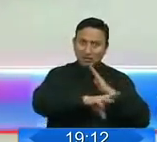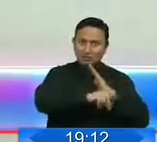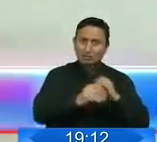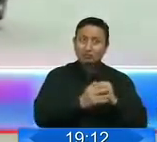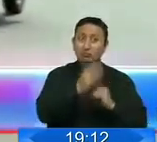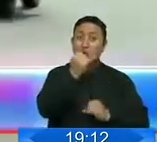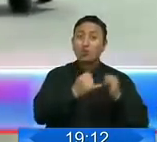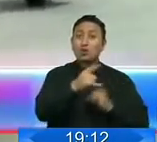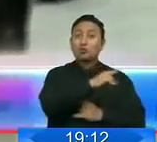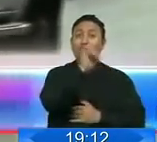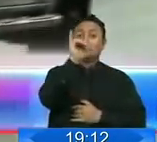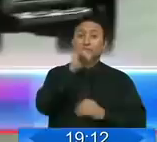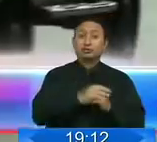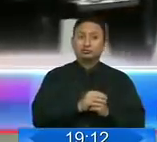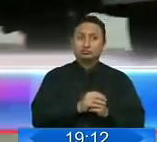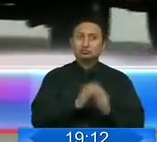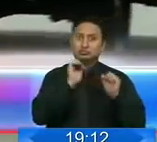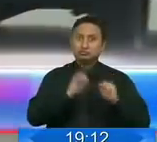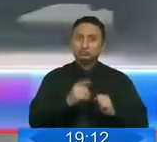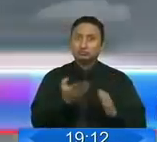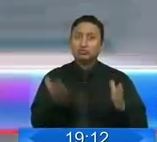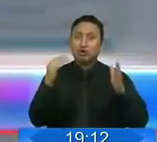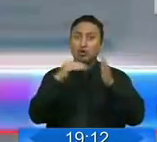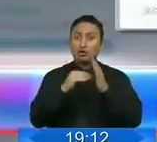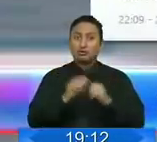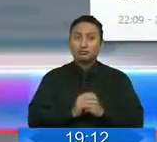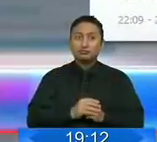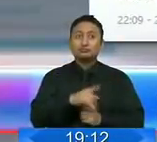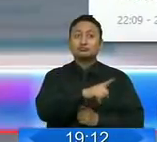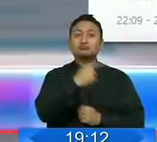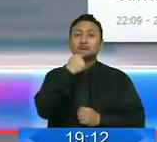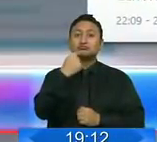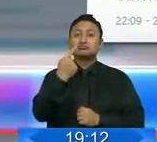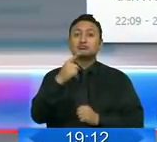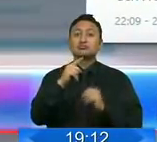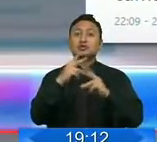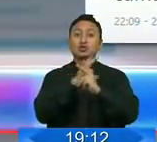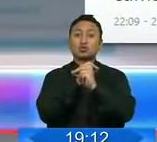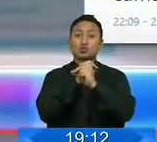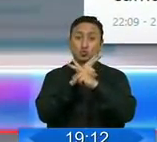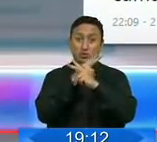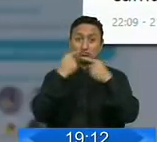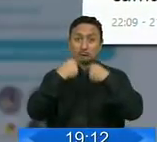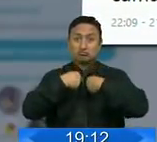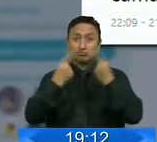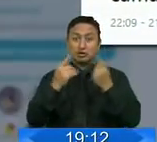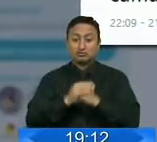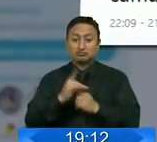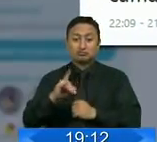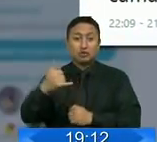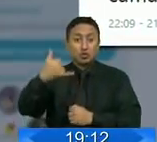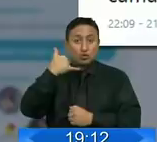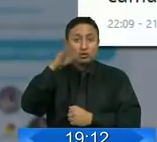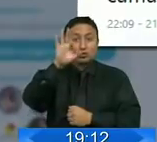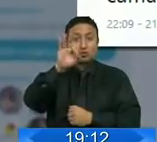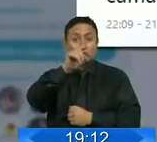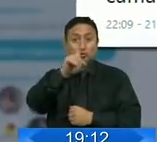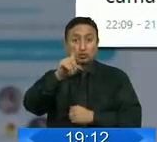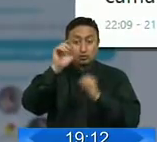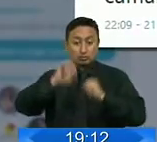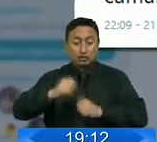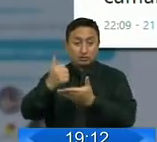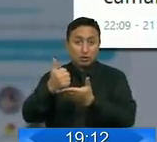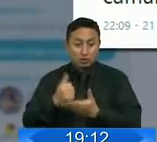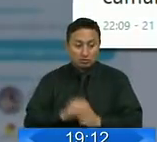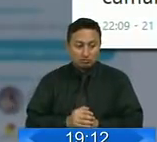de semana la amenaza de asalto retornó. El alcalde denunció el hecho por redes sociales, pues habría llamado al ECU 911 para la emergencia, pero